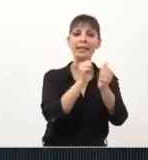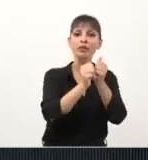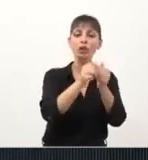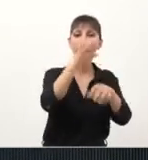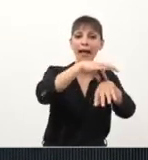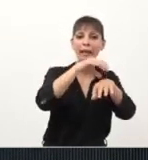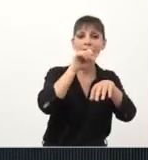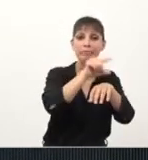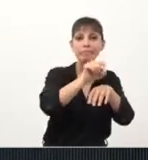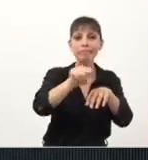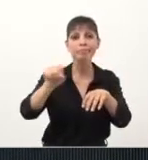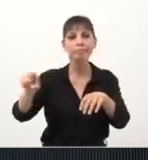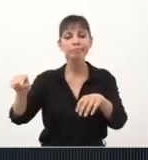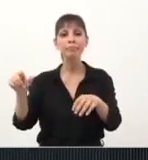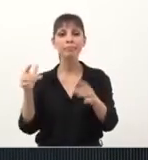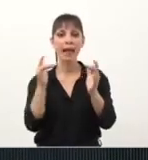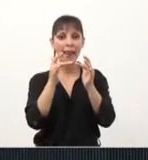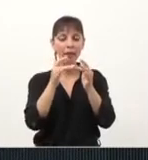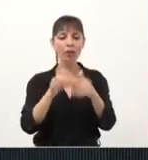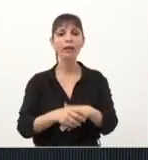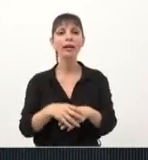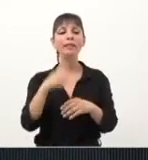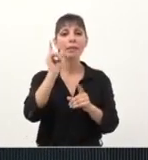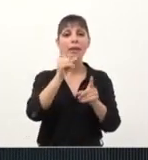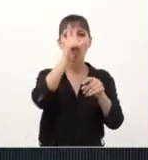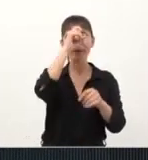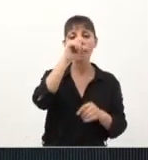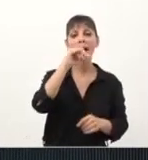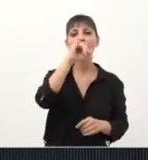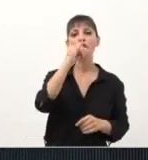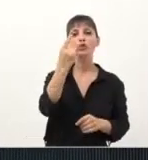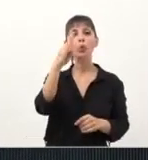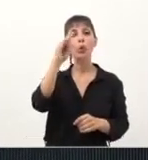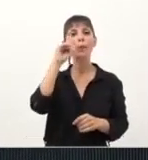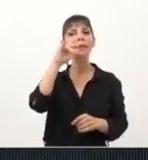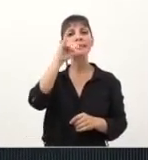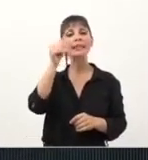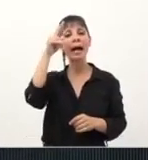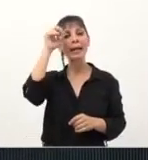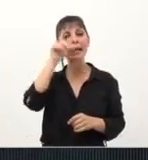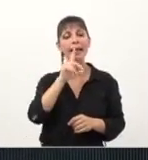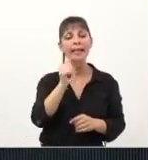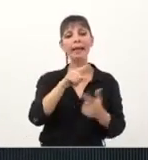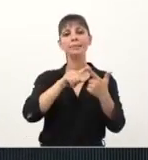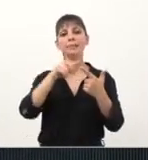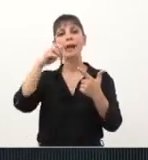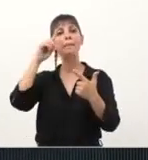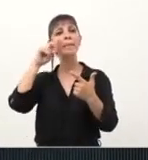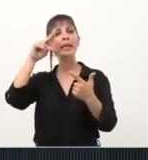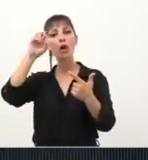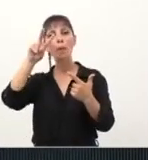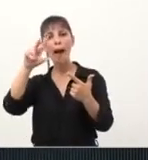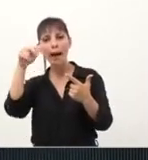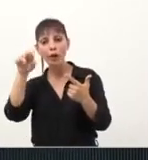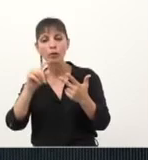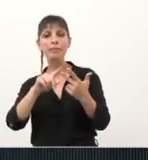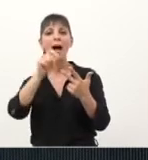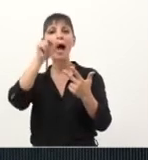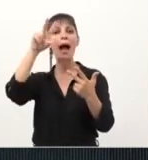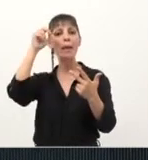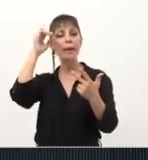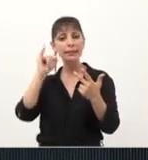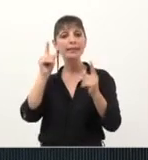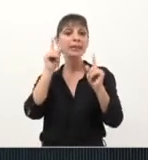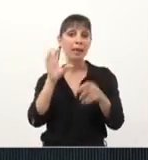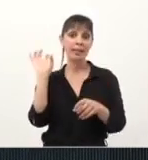uno de ellos. Mejoramos las guardias, la del Zubizarreta, la del Pirovano, arreglamos el Álvarez. Y tenemos un SAME que es un